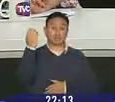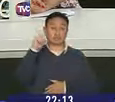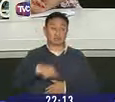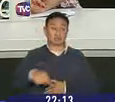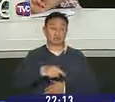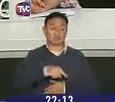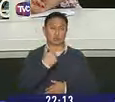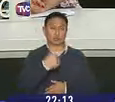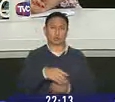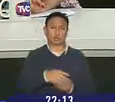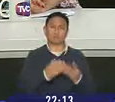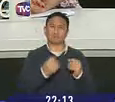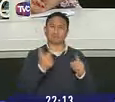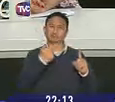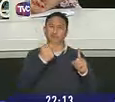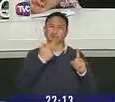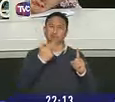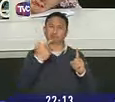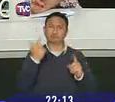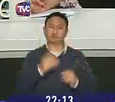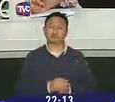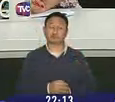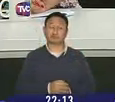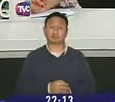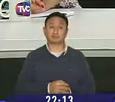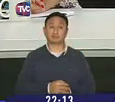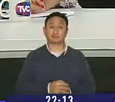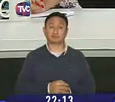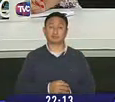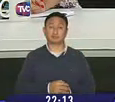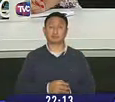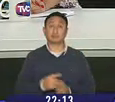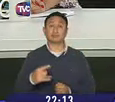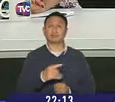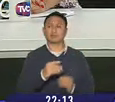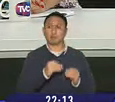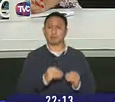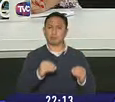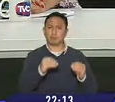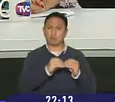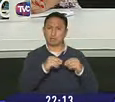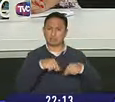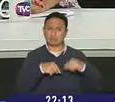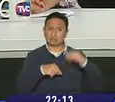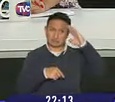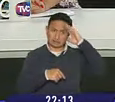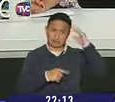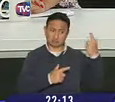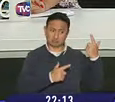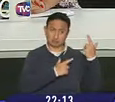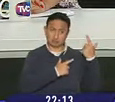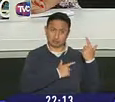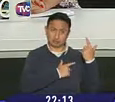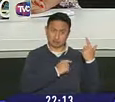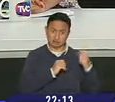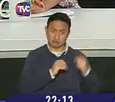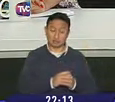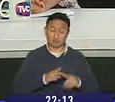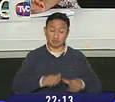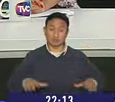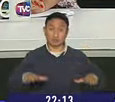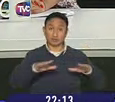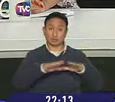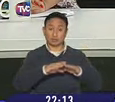de crímenes que se han registrado en estos días. A pesar del incremento de las Fuerzas Armadas y la Policía Nacional en la zona